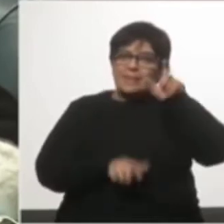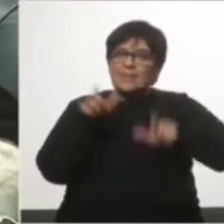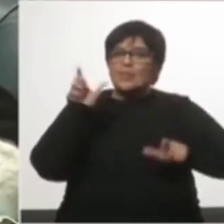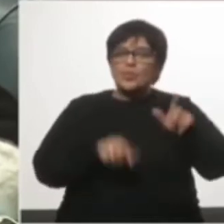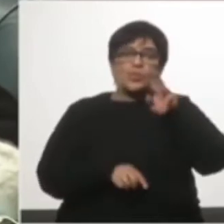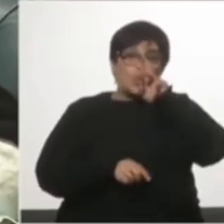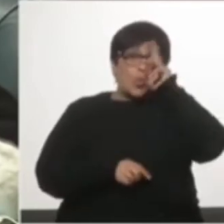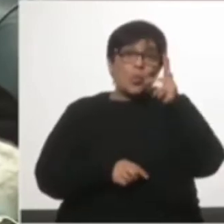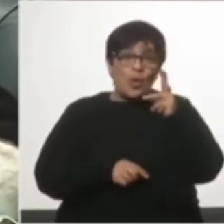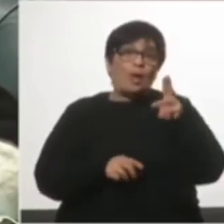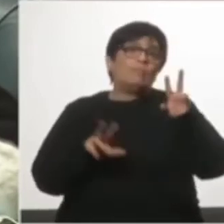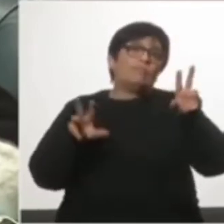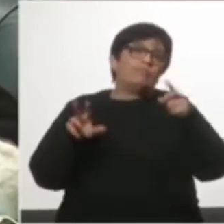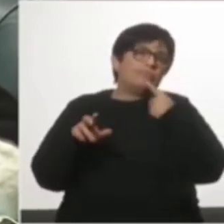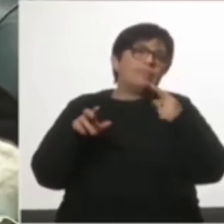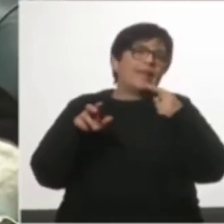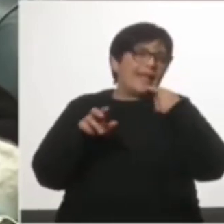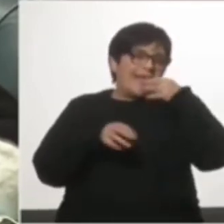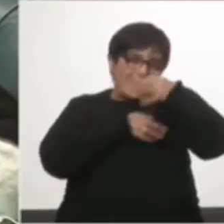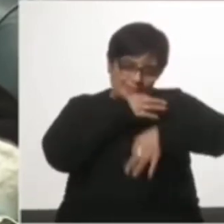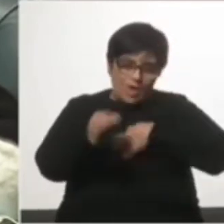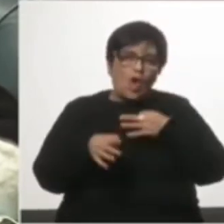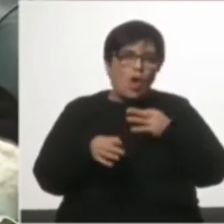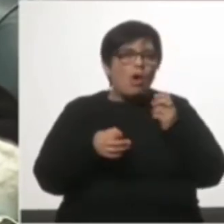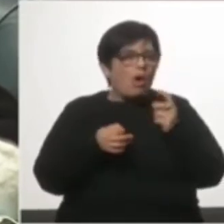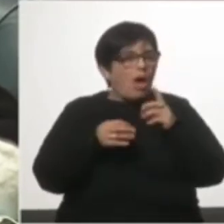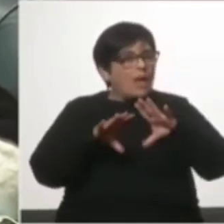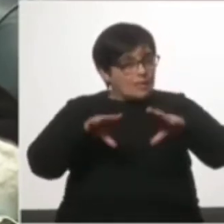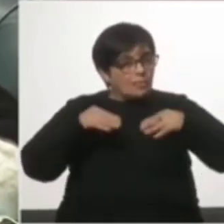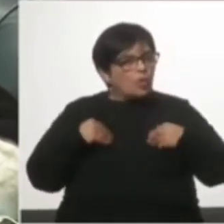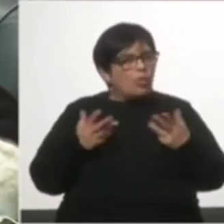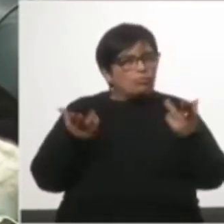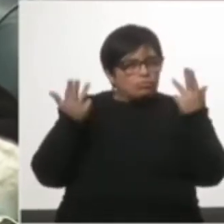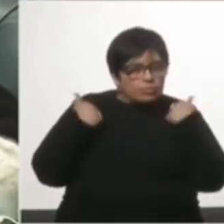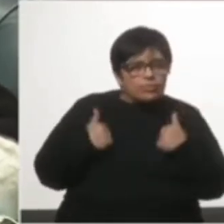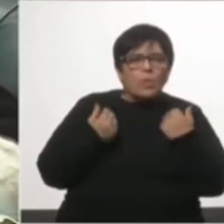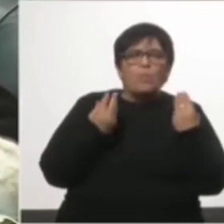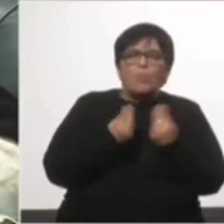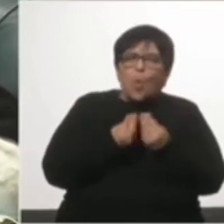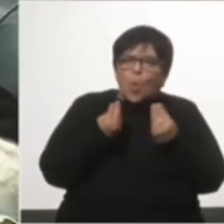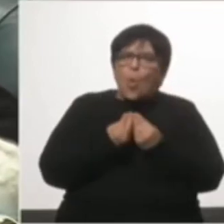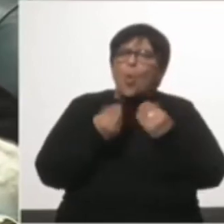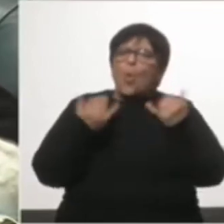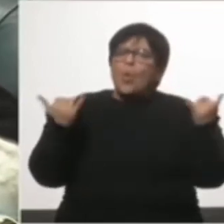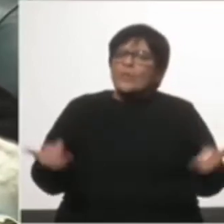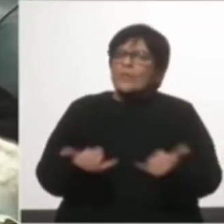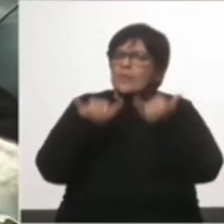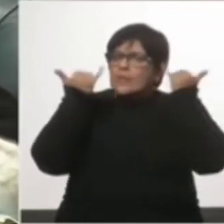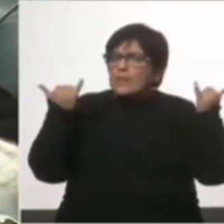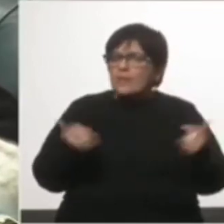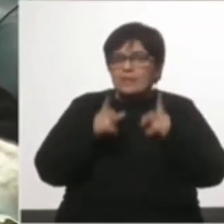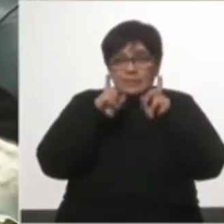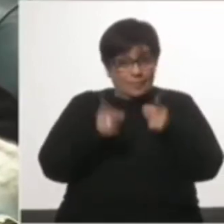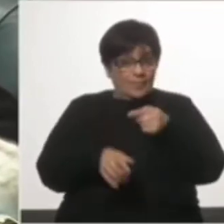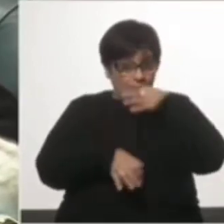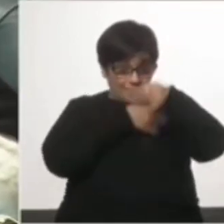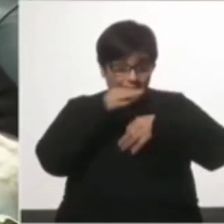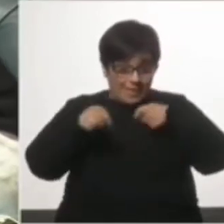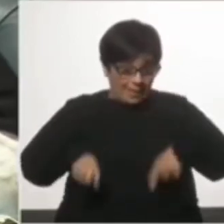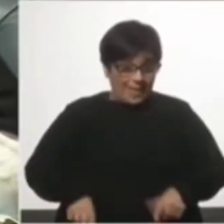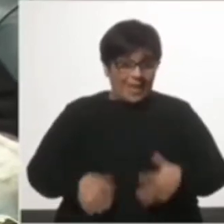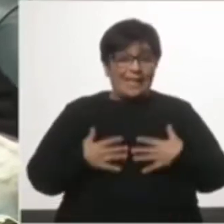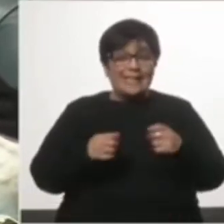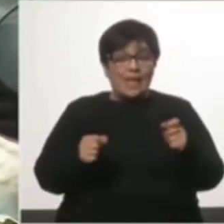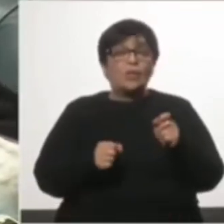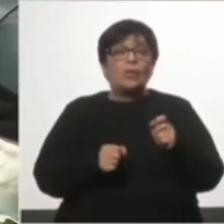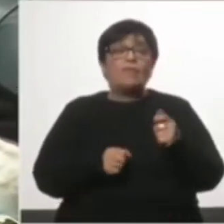uruguaya, abro comillas, tuvo una gran adhesión a las medidas durante muchísimo tiempo. Esto lo dice también el ministro Salinas el